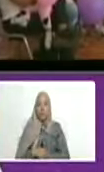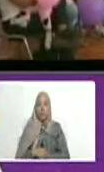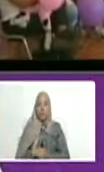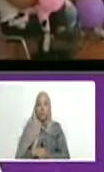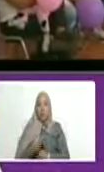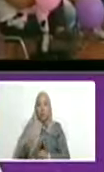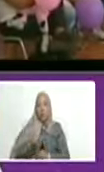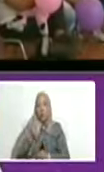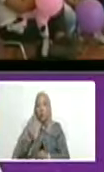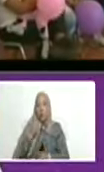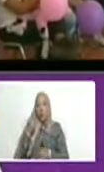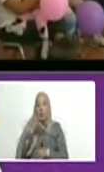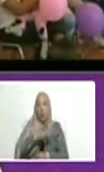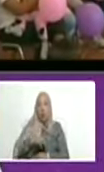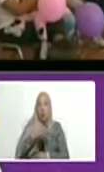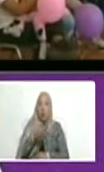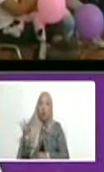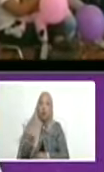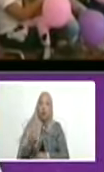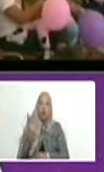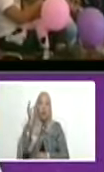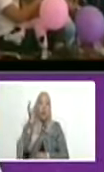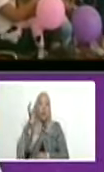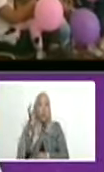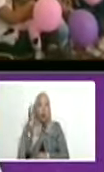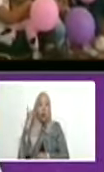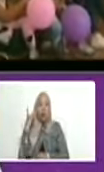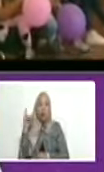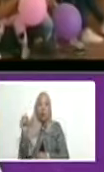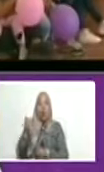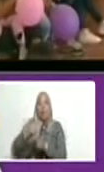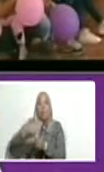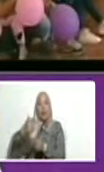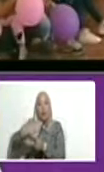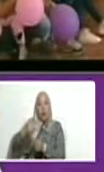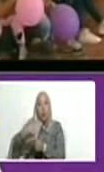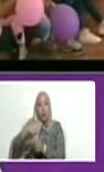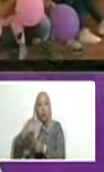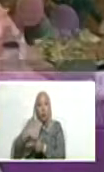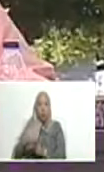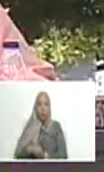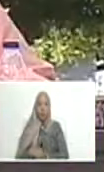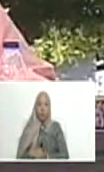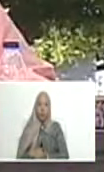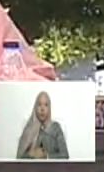Cualquier paciente que llegue. Gran misión Venezuela Mujer. Ahora nos vamos para Maracaibo.